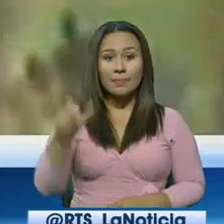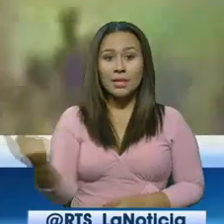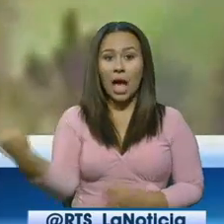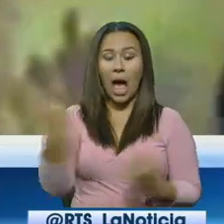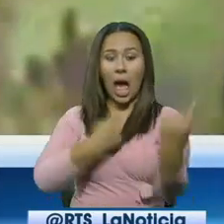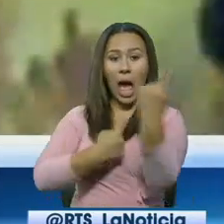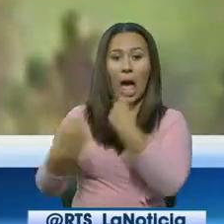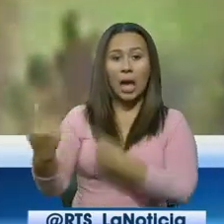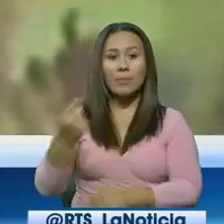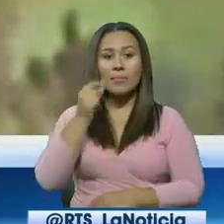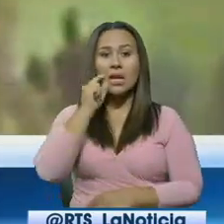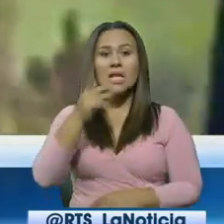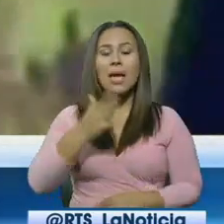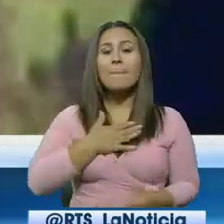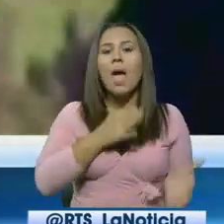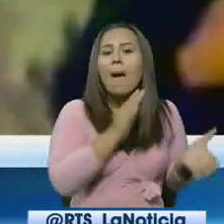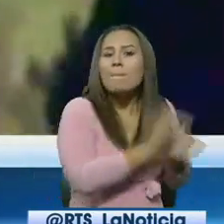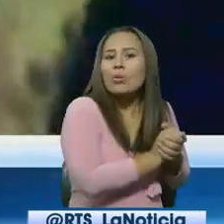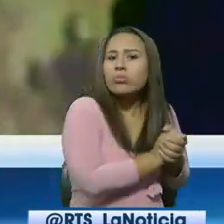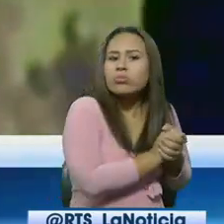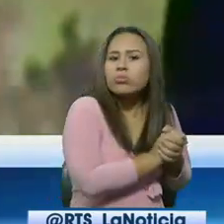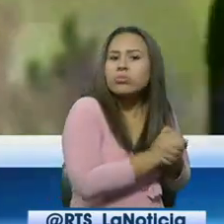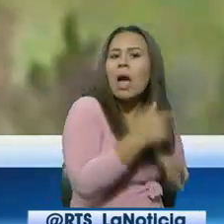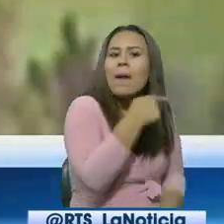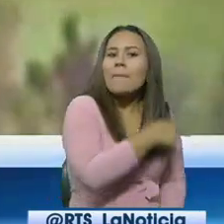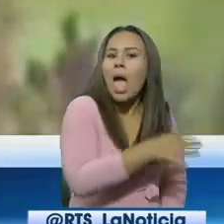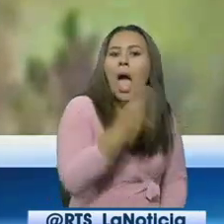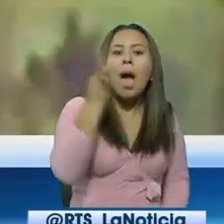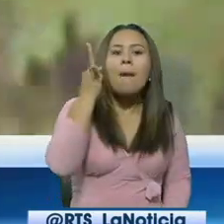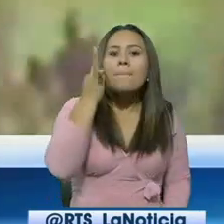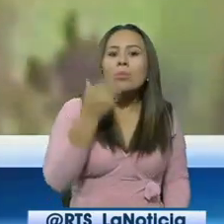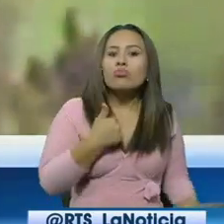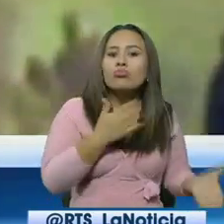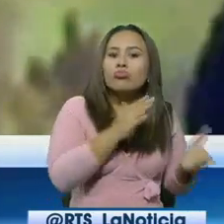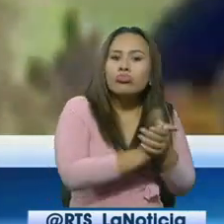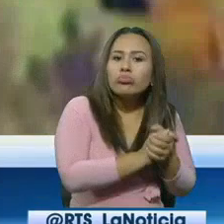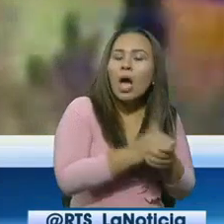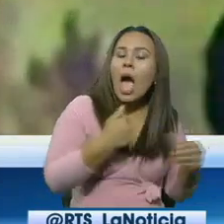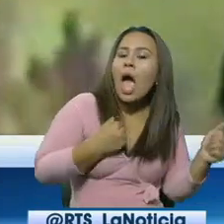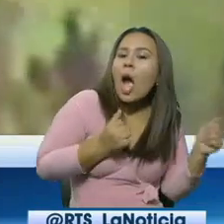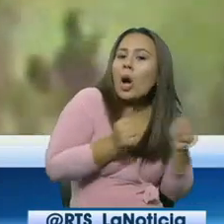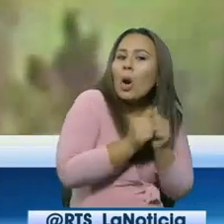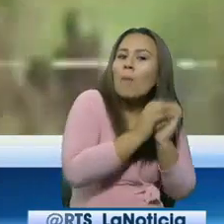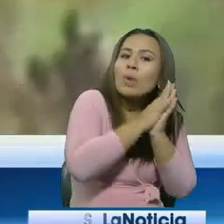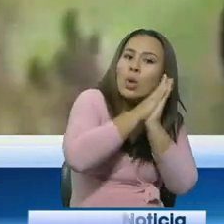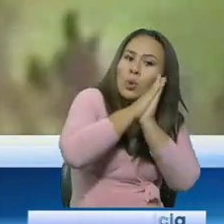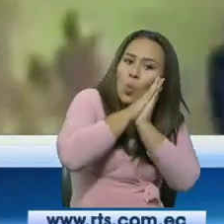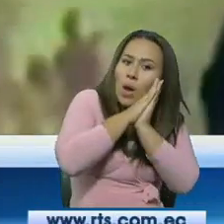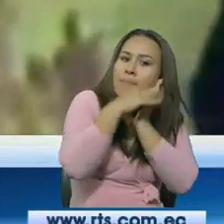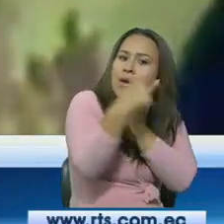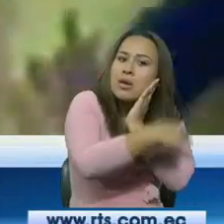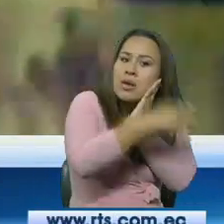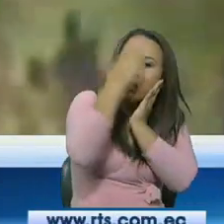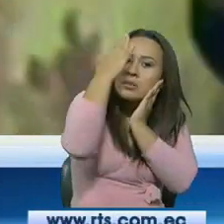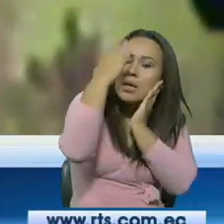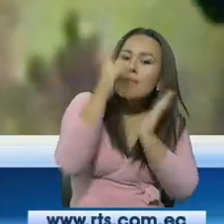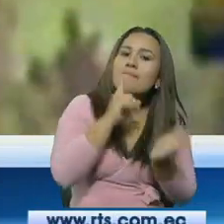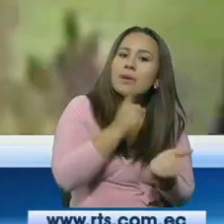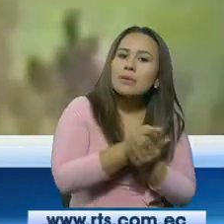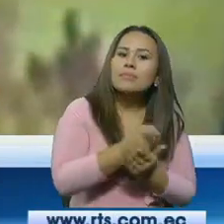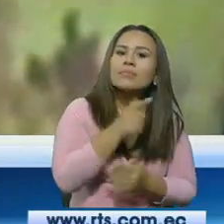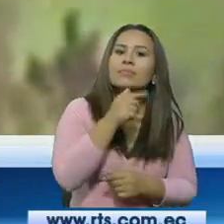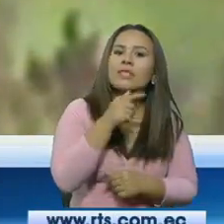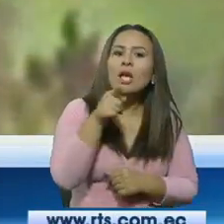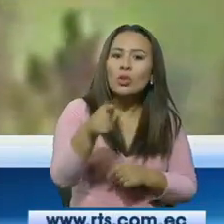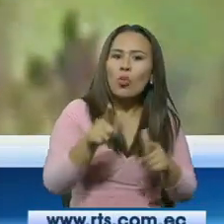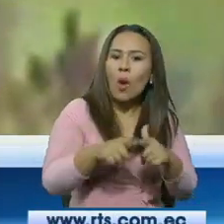hasta me pega es mi mujer, señor. Porque ella tiene derecho, porque duerme conmigo, señor. Ya sabe lo que dice el refrán. ¿Quién es tu